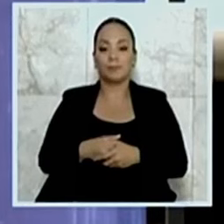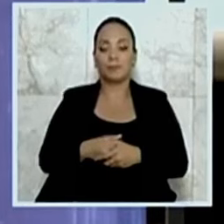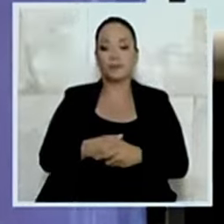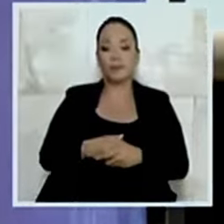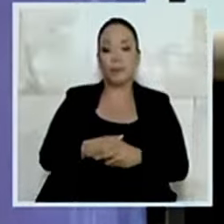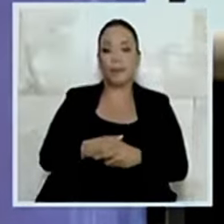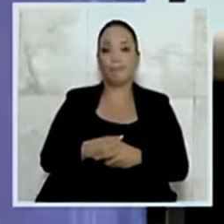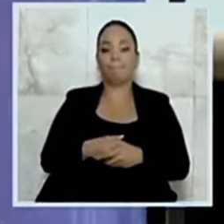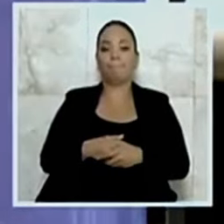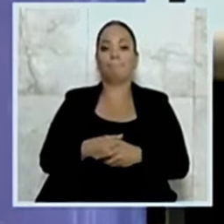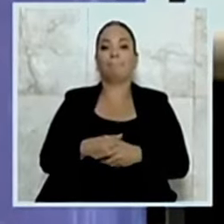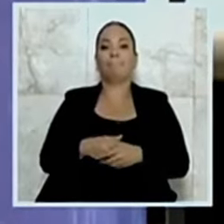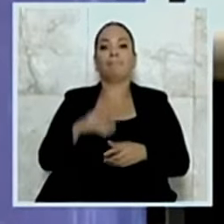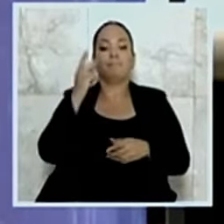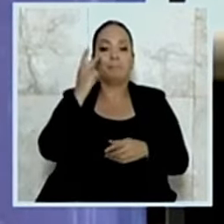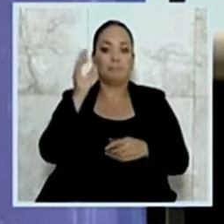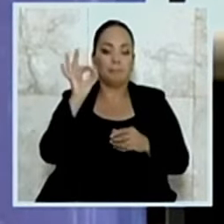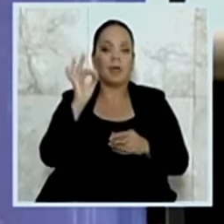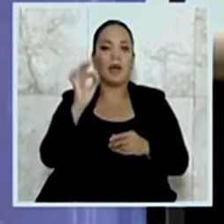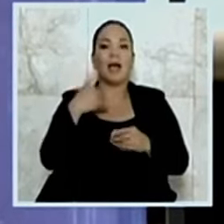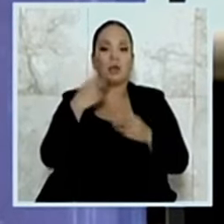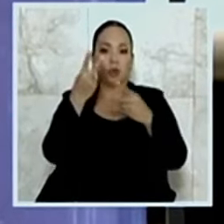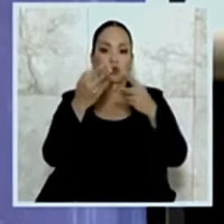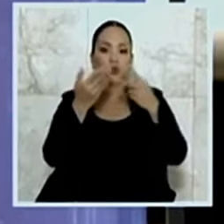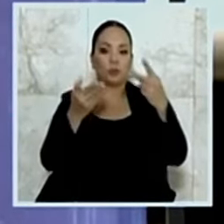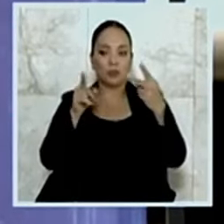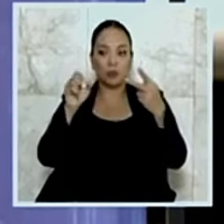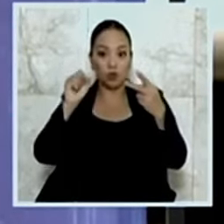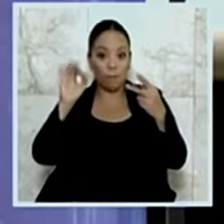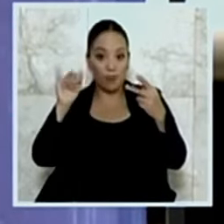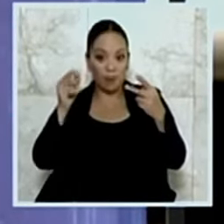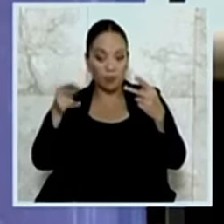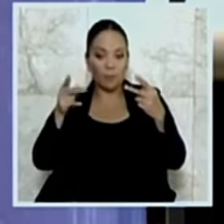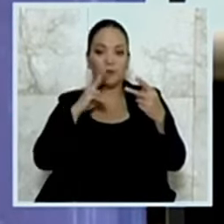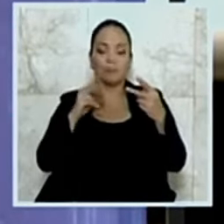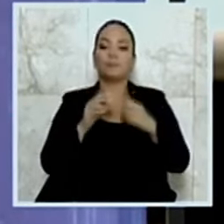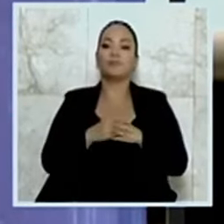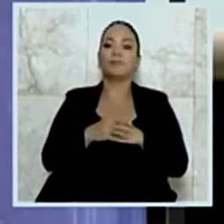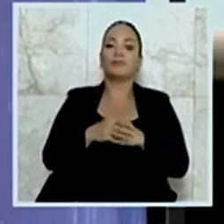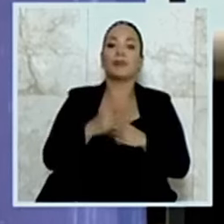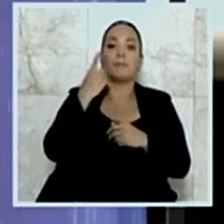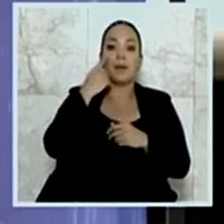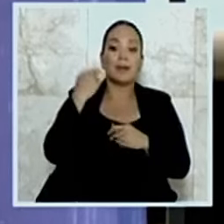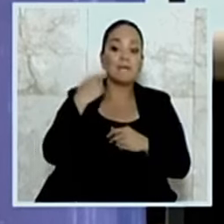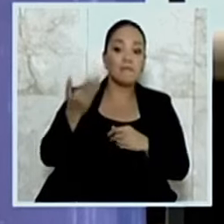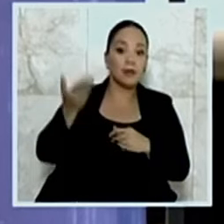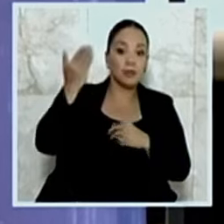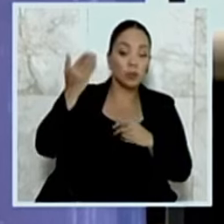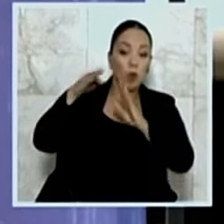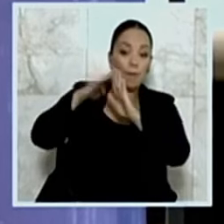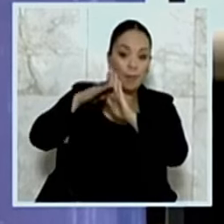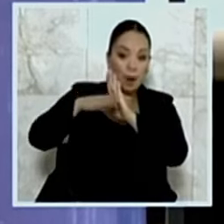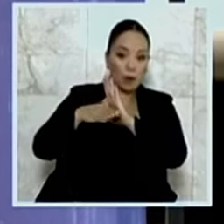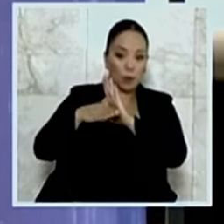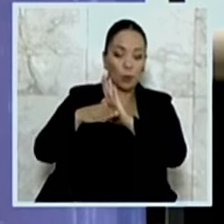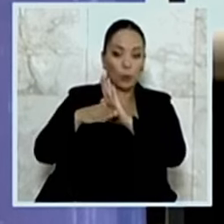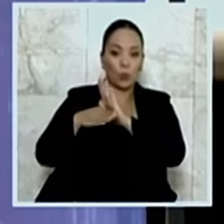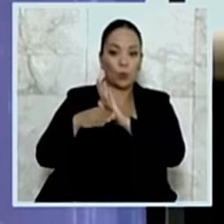estos números reflejan la realidad de muchos costarricenses. ¿Cuál es su opinión acerca de esto? Bueno, hay dos